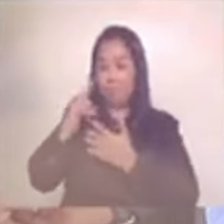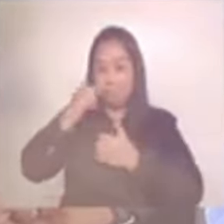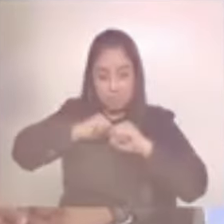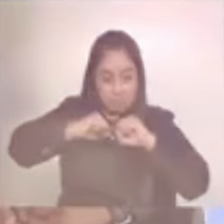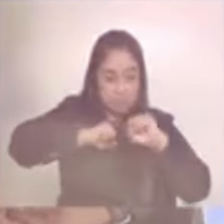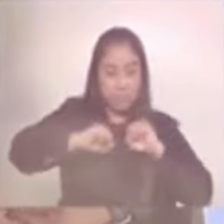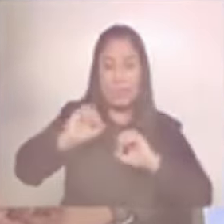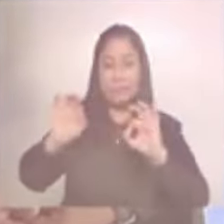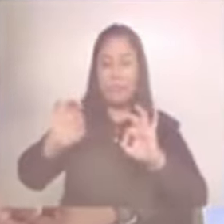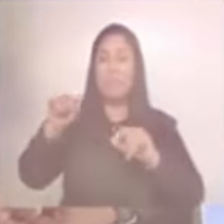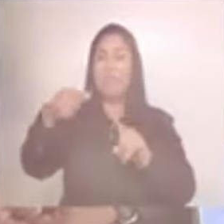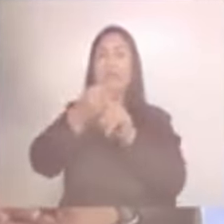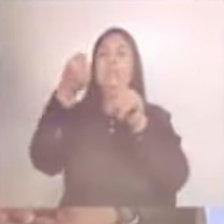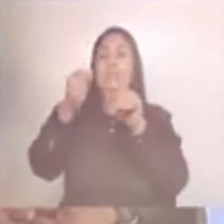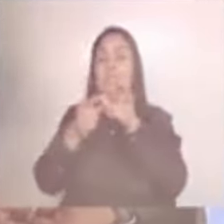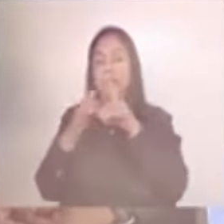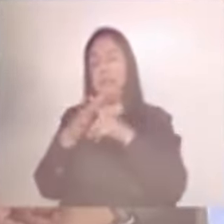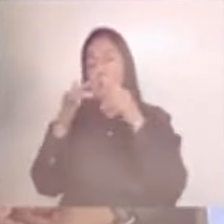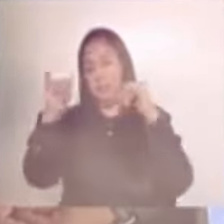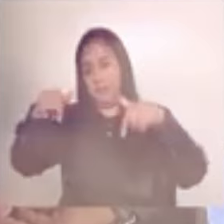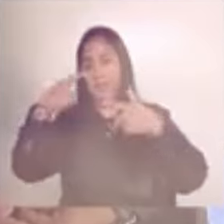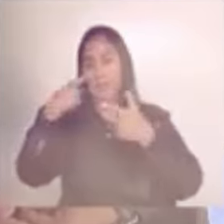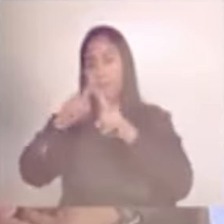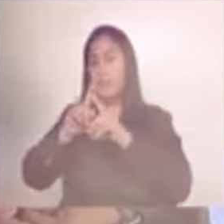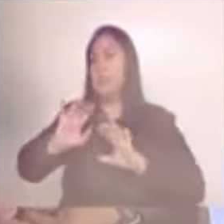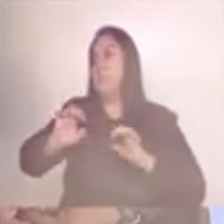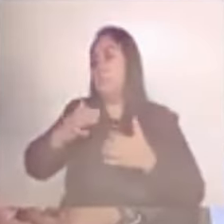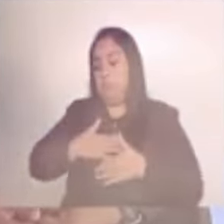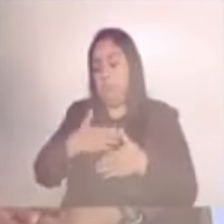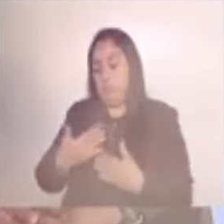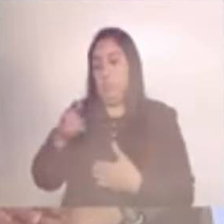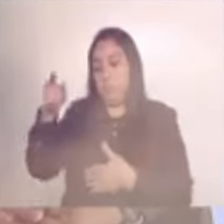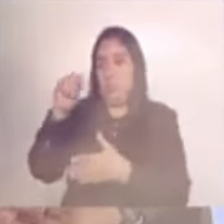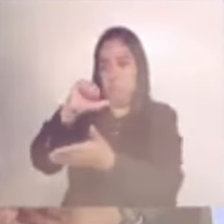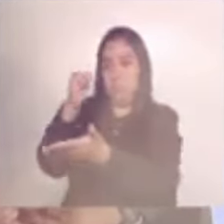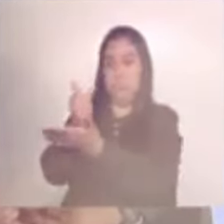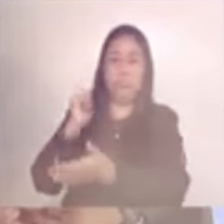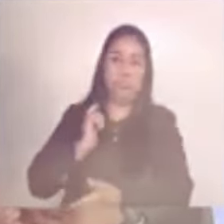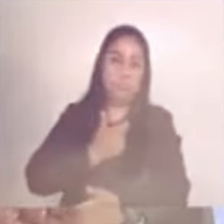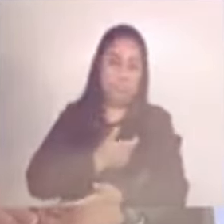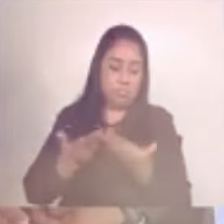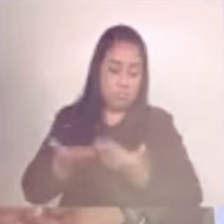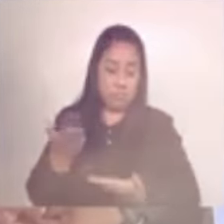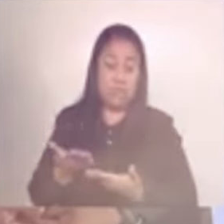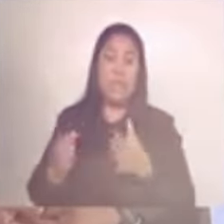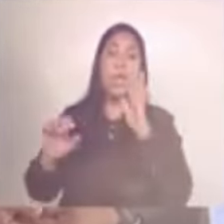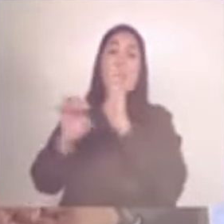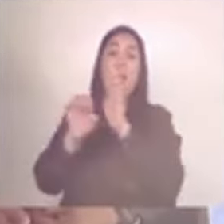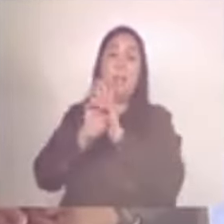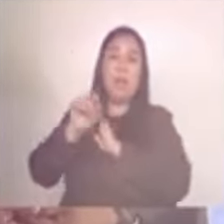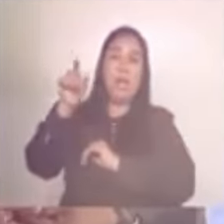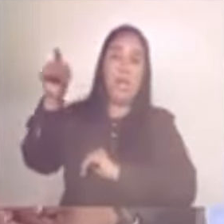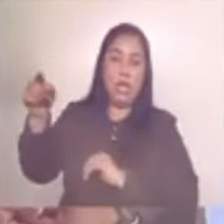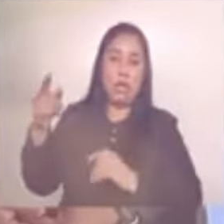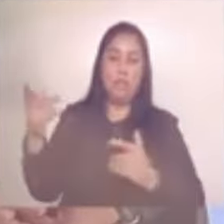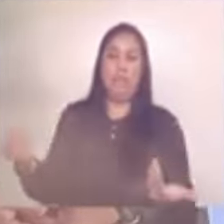momento. Así que confiamos en que nos van a aprobar el estado de calamidad. Si no lo llegan a aprobar, que yo no lo puedo